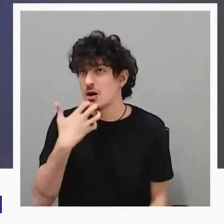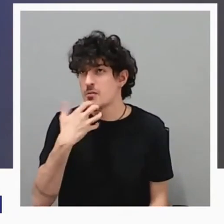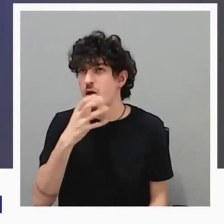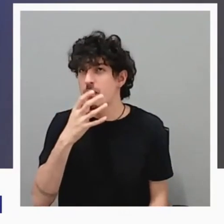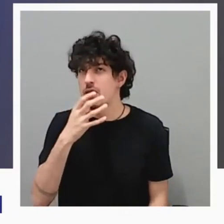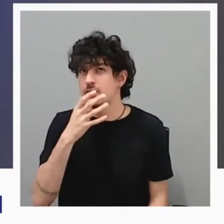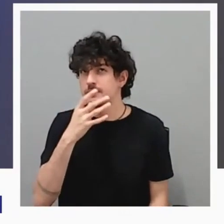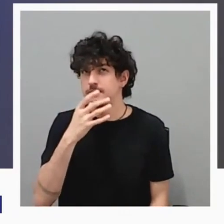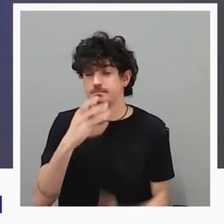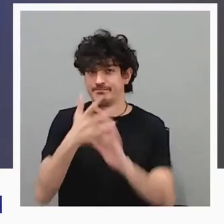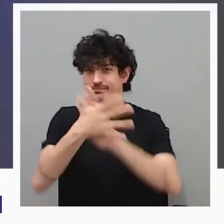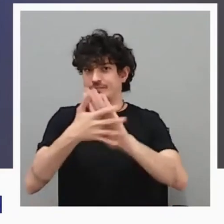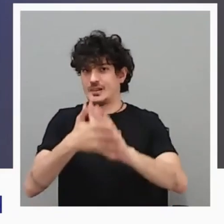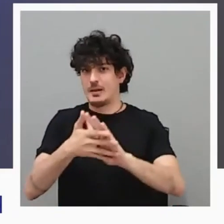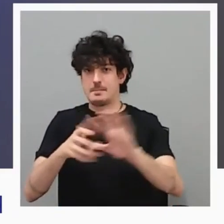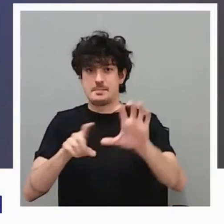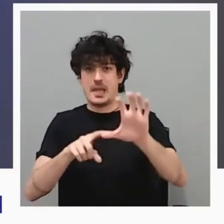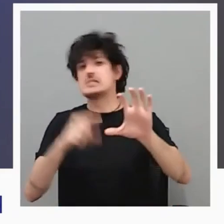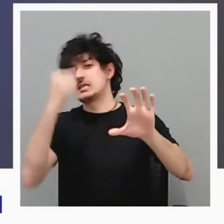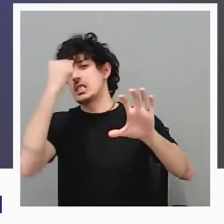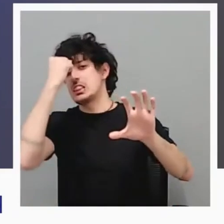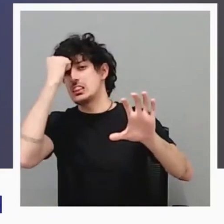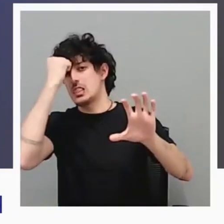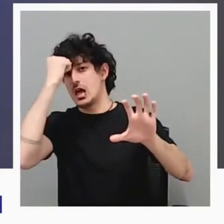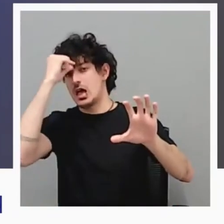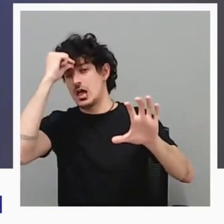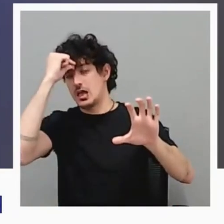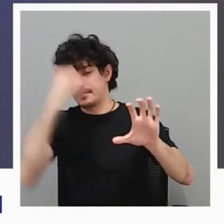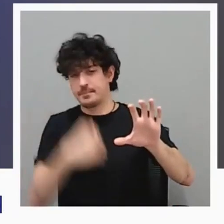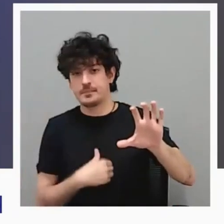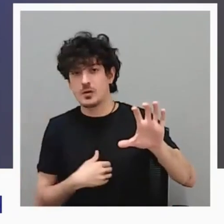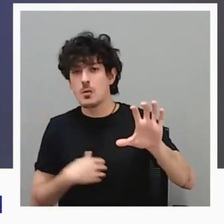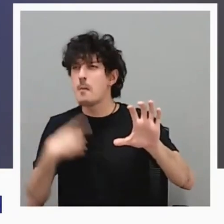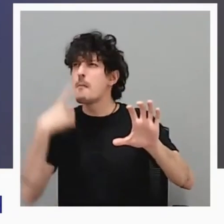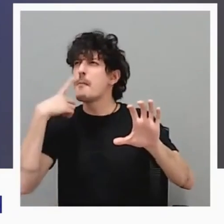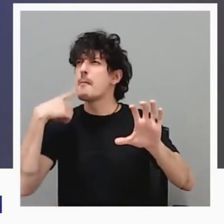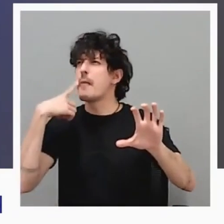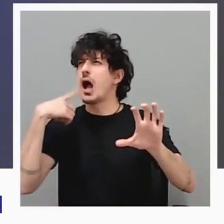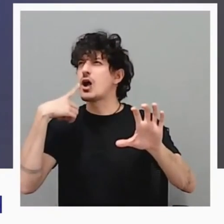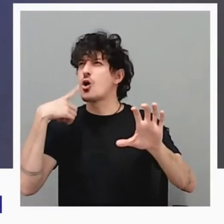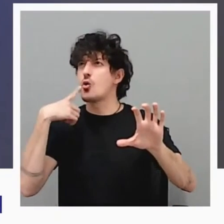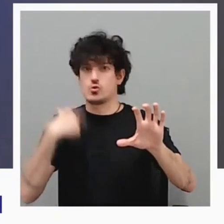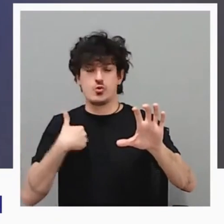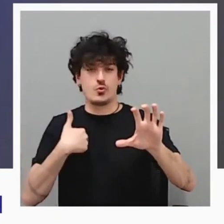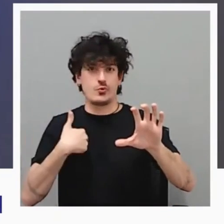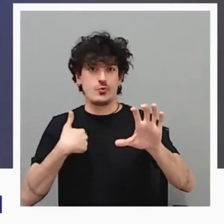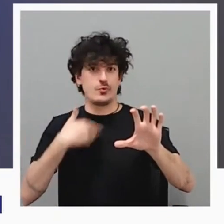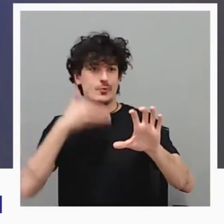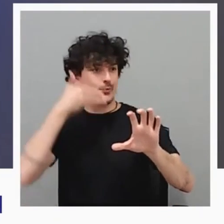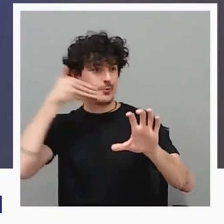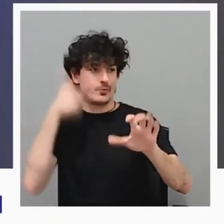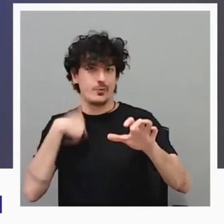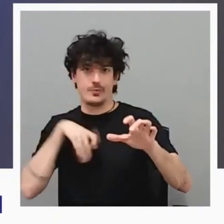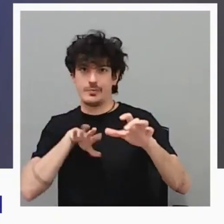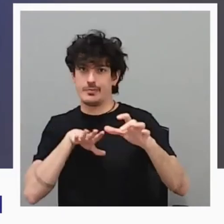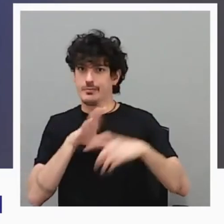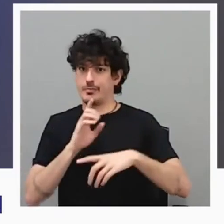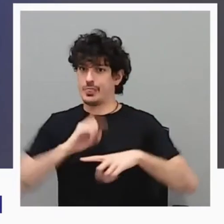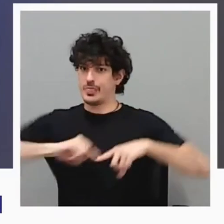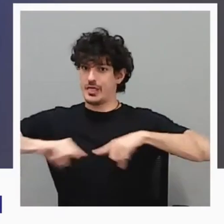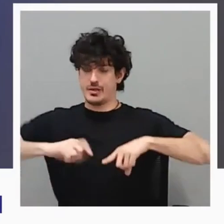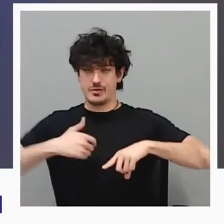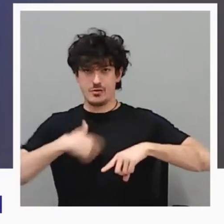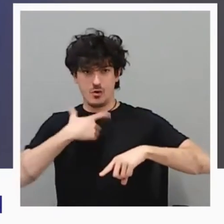la India, uno de los bancos de la alianza que yo tuve el honor de dirigir, un banco de microfinanzas muy importante del sur